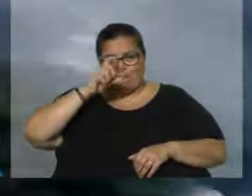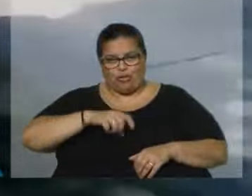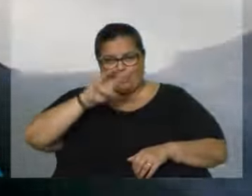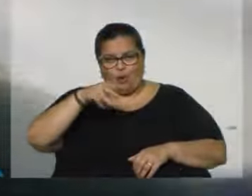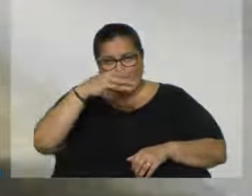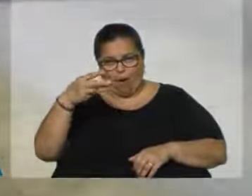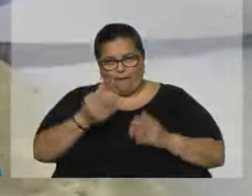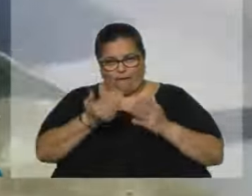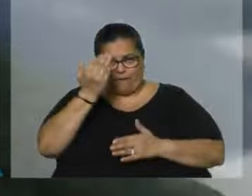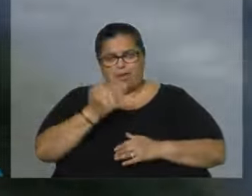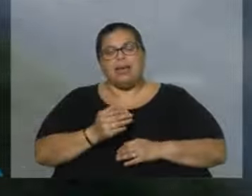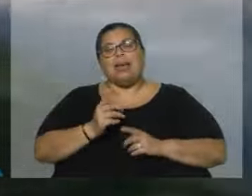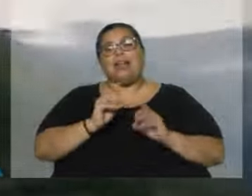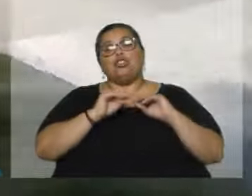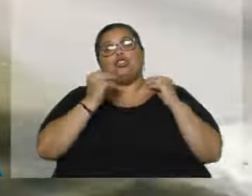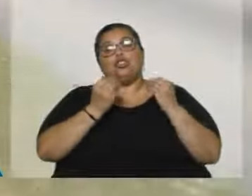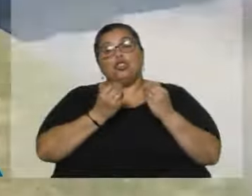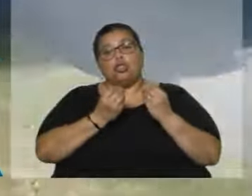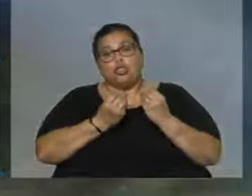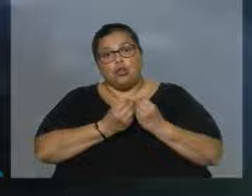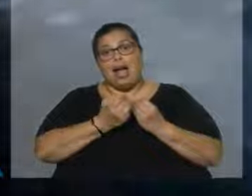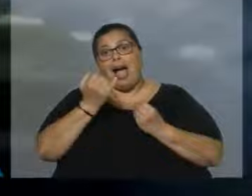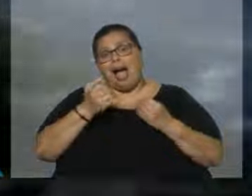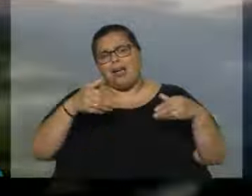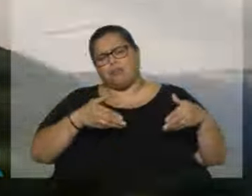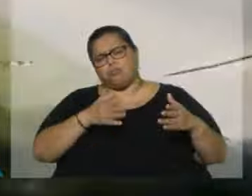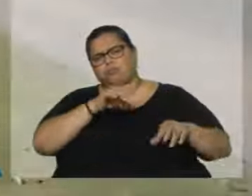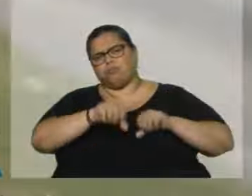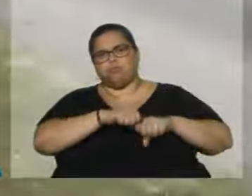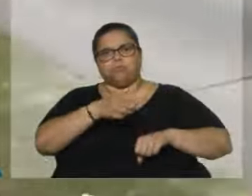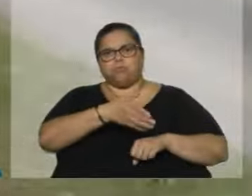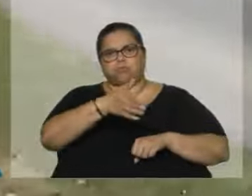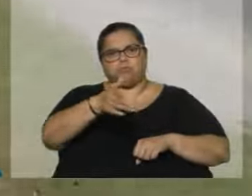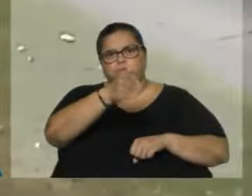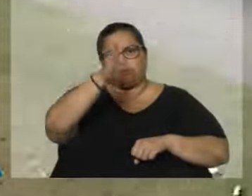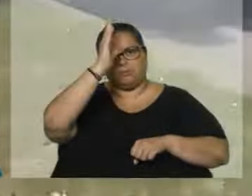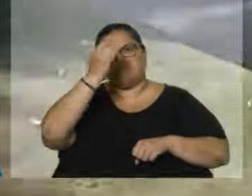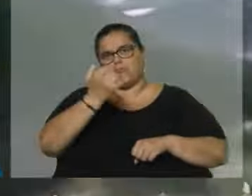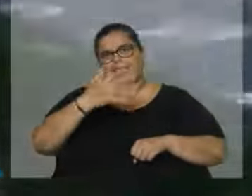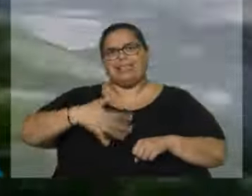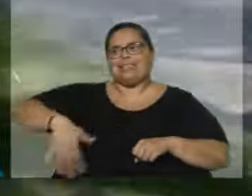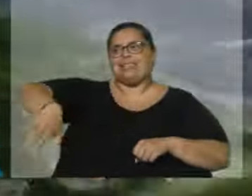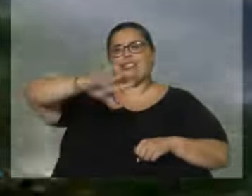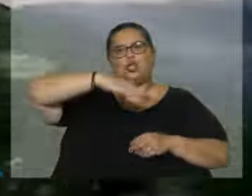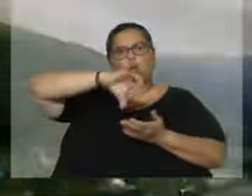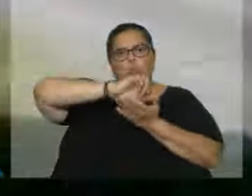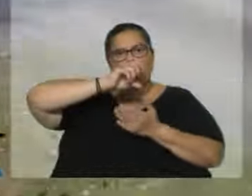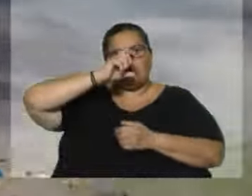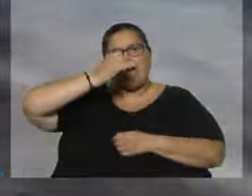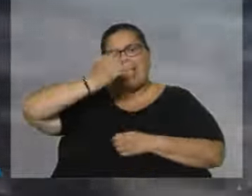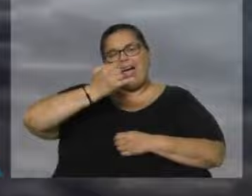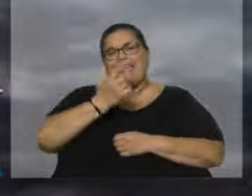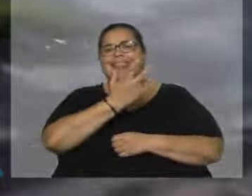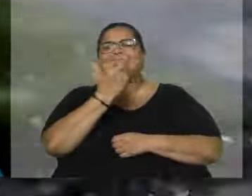hay 59,2 km de infraestructura donde las bicicletas circulan segregadas la ciudad cuenta con tres tipos de